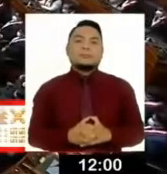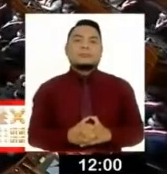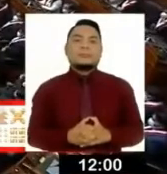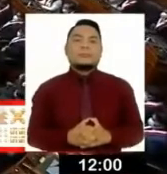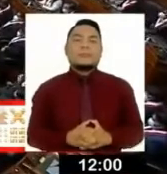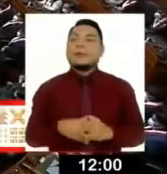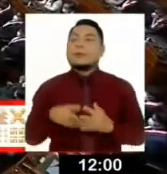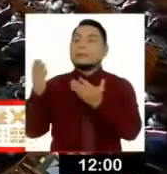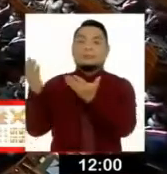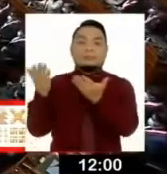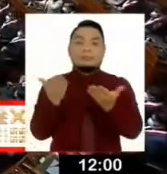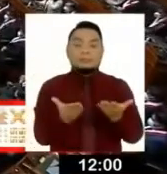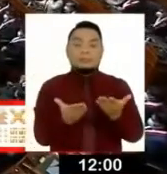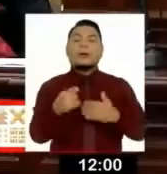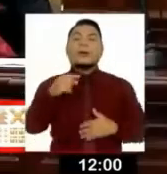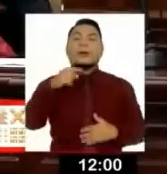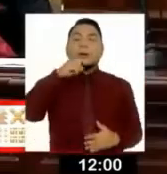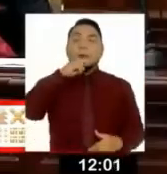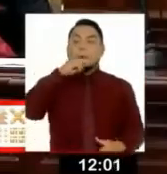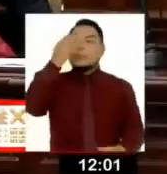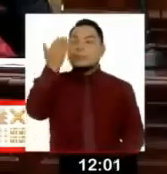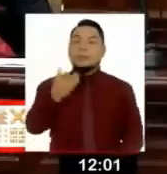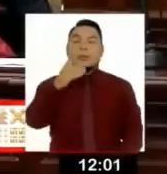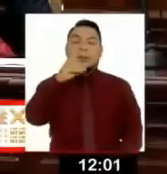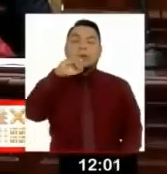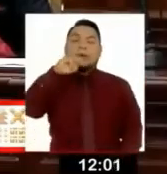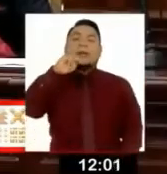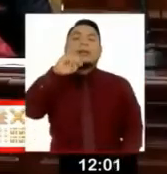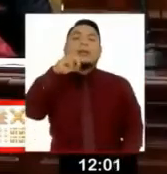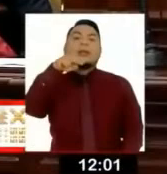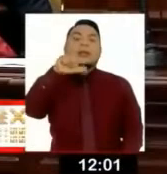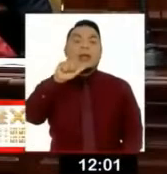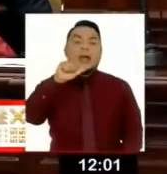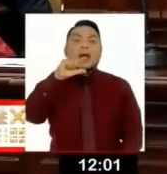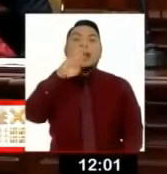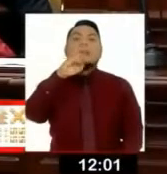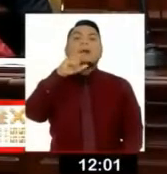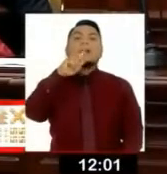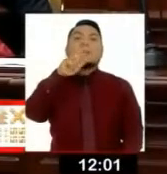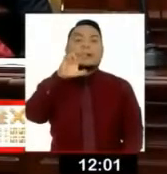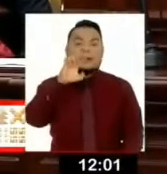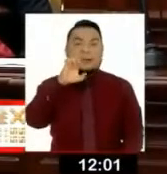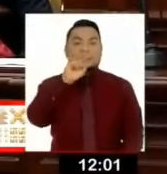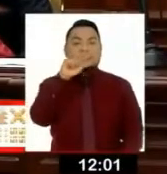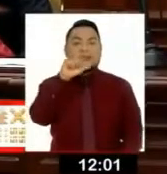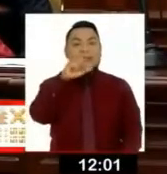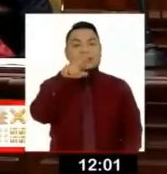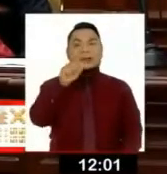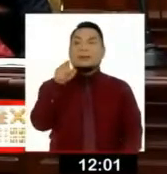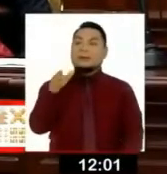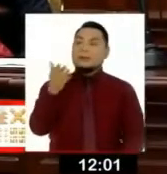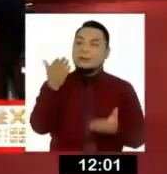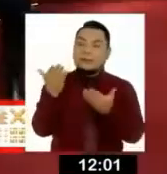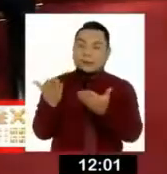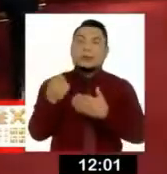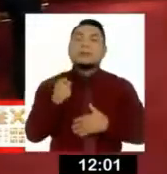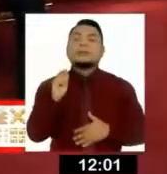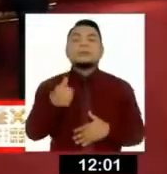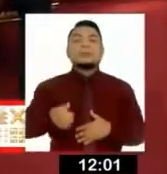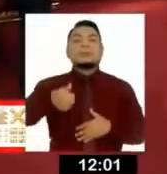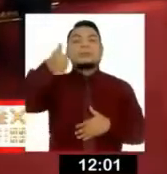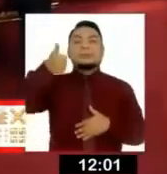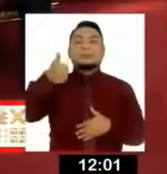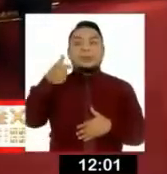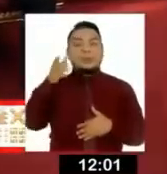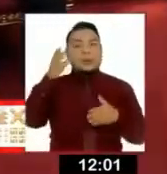Invito al estrado a la señora Dina Ercilia Boluarte Segarra, primera vicepresidenta electa